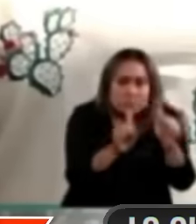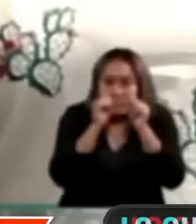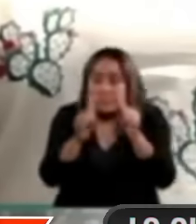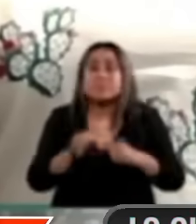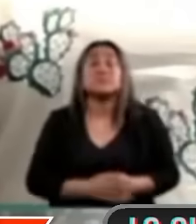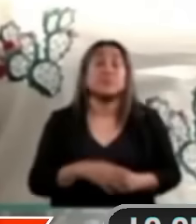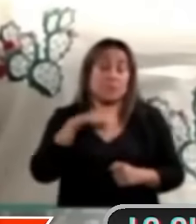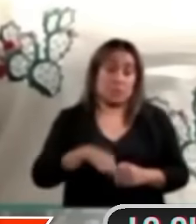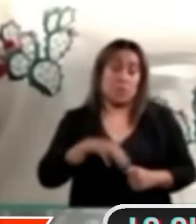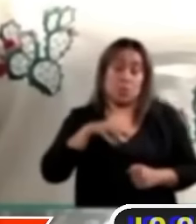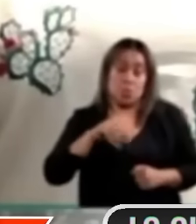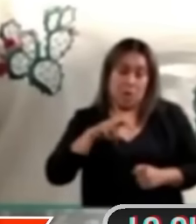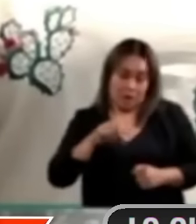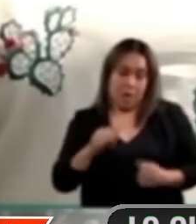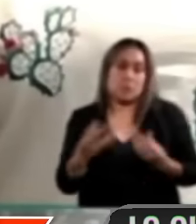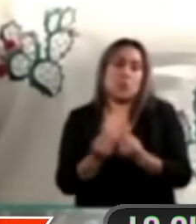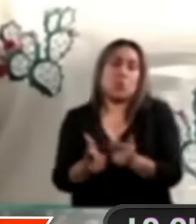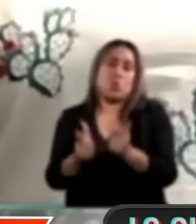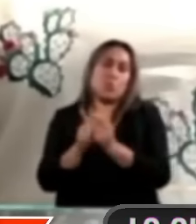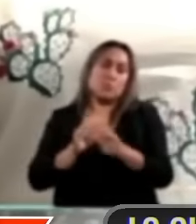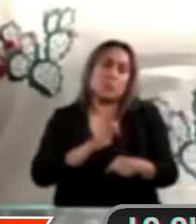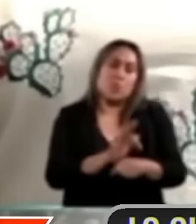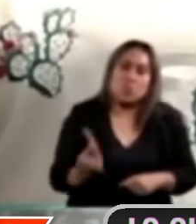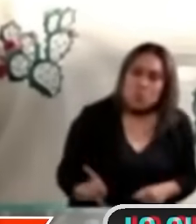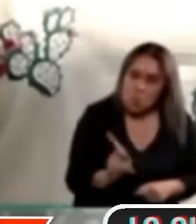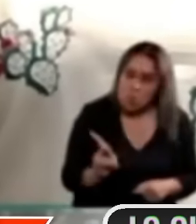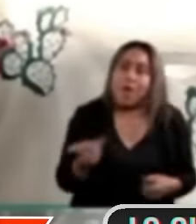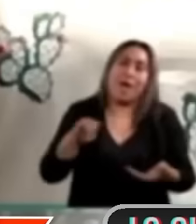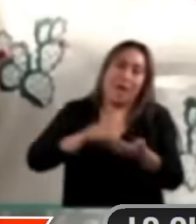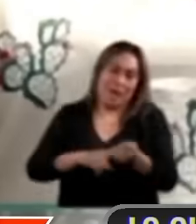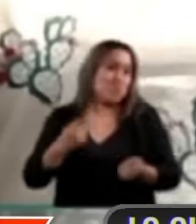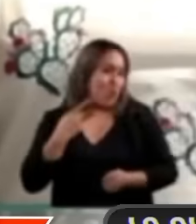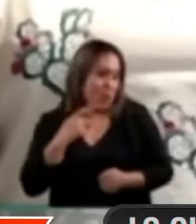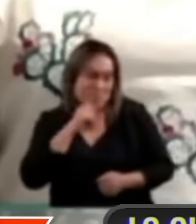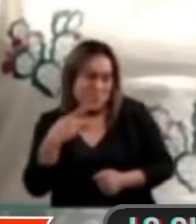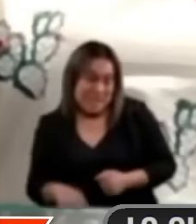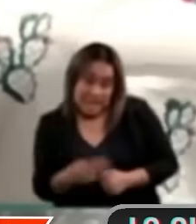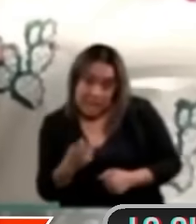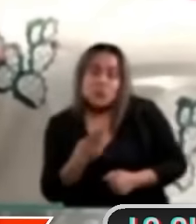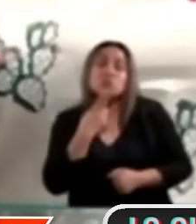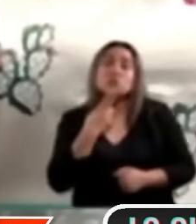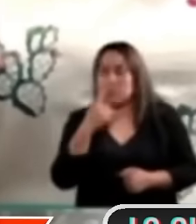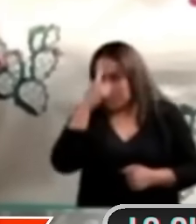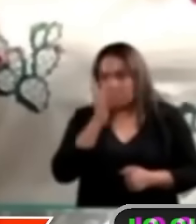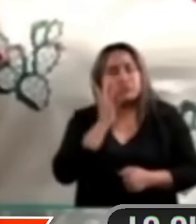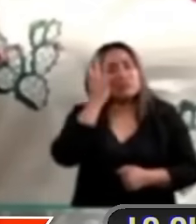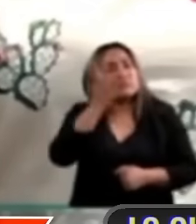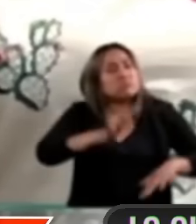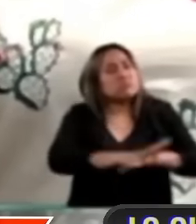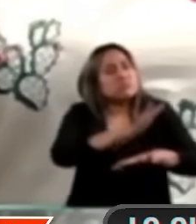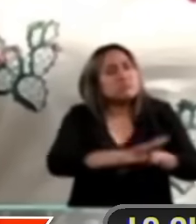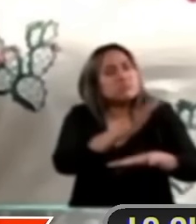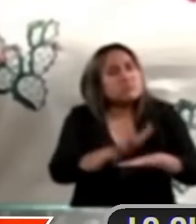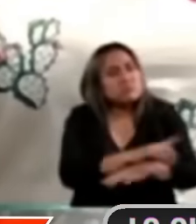Morena, como movimiento social y fuerza política, ha sido un vehículo de transformación y esperanza, por lo que